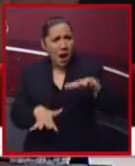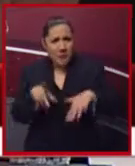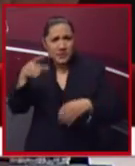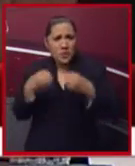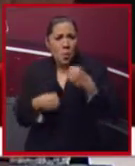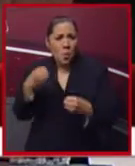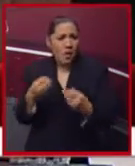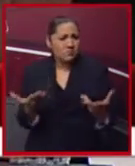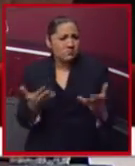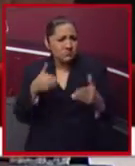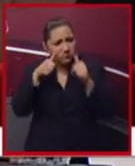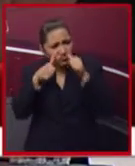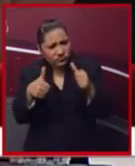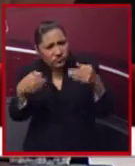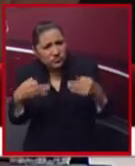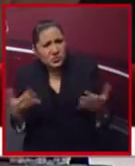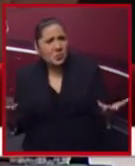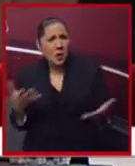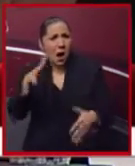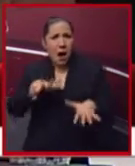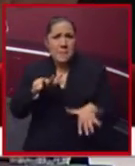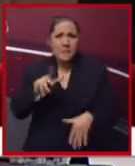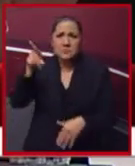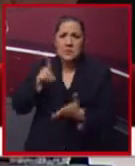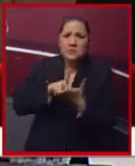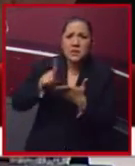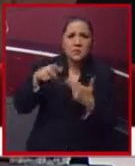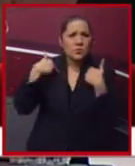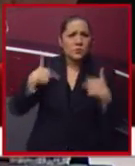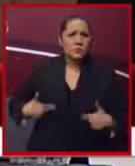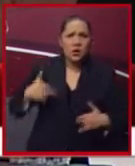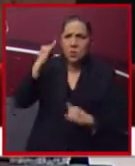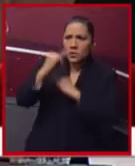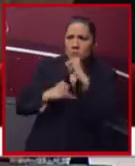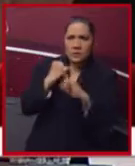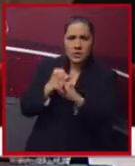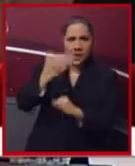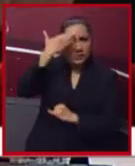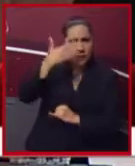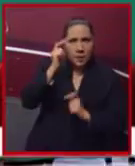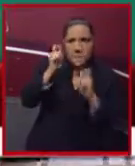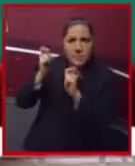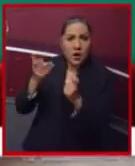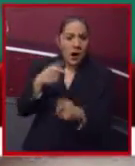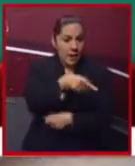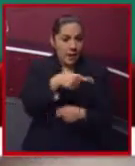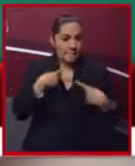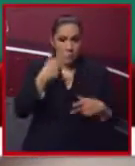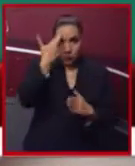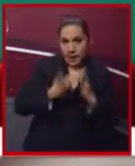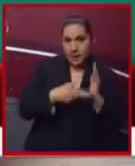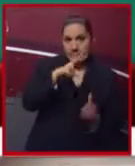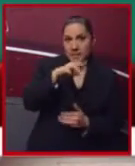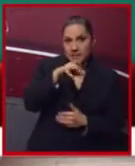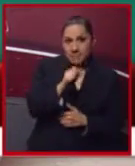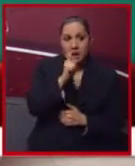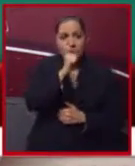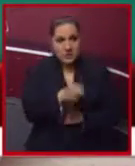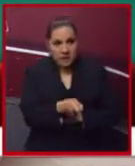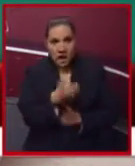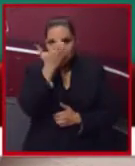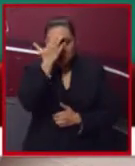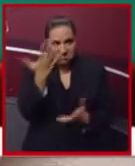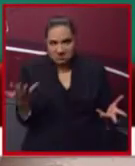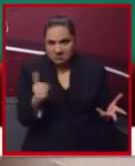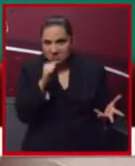ignorantes, que no conocen de los estándares de derechos humanos, que no conocen de los derechos de las víctimas. Bueno, luego de escuchar a las organizaciones sociales,